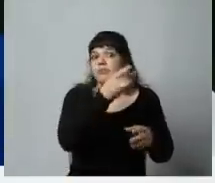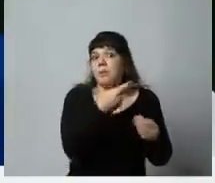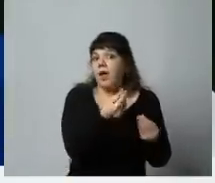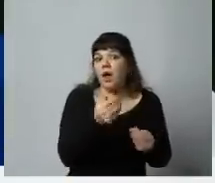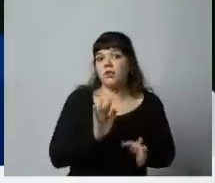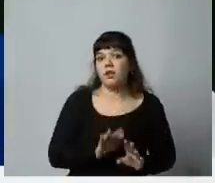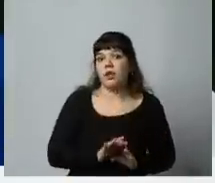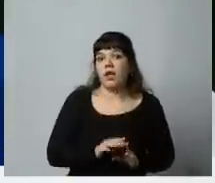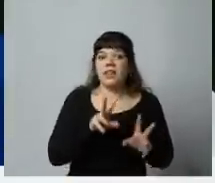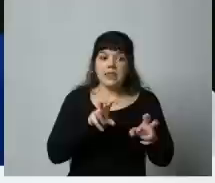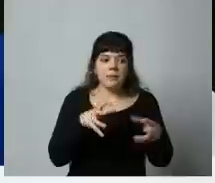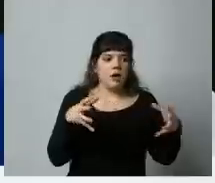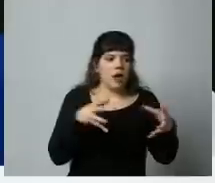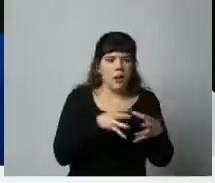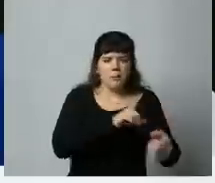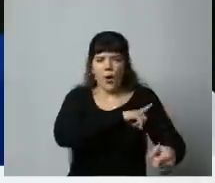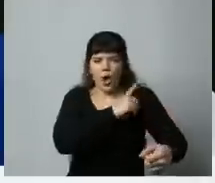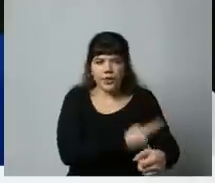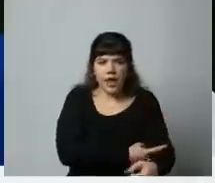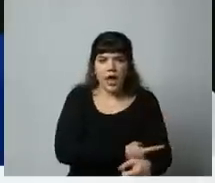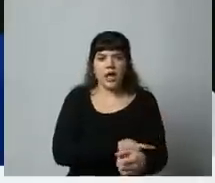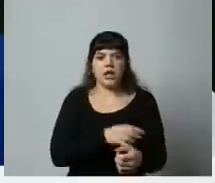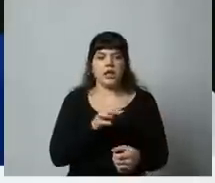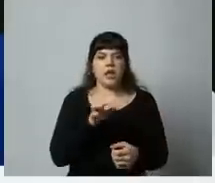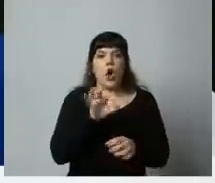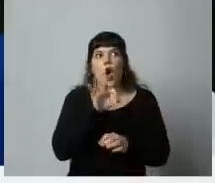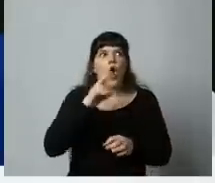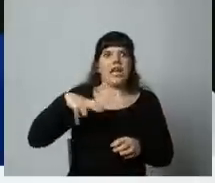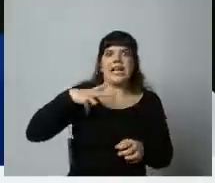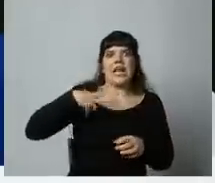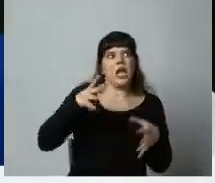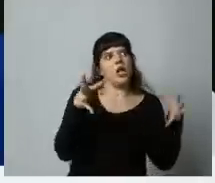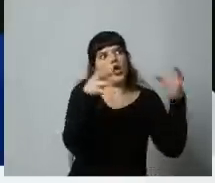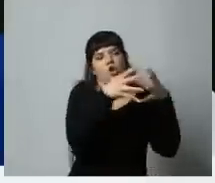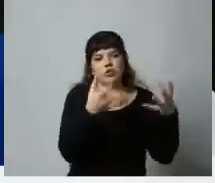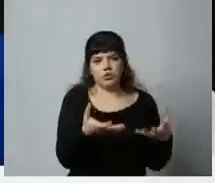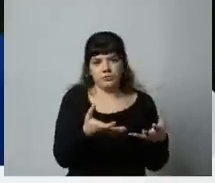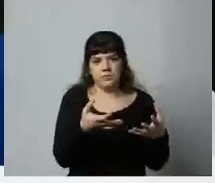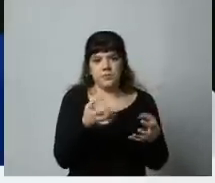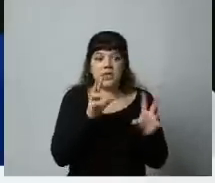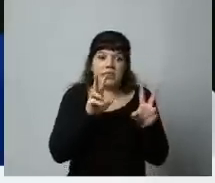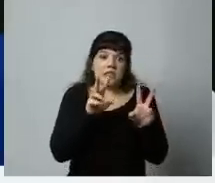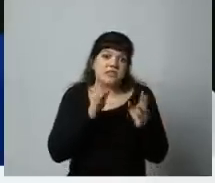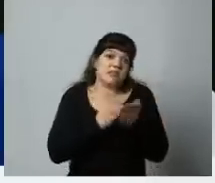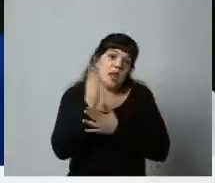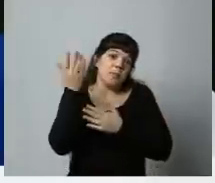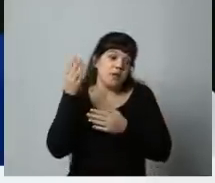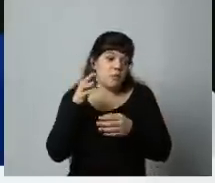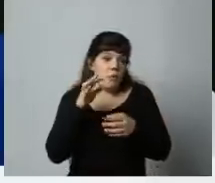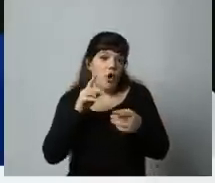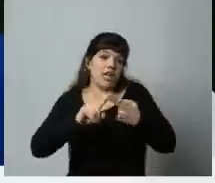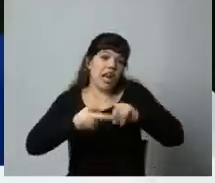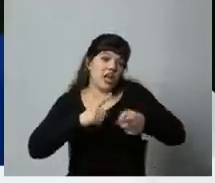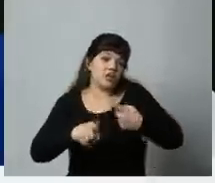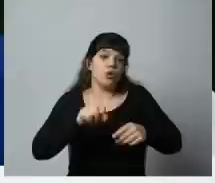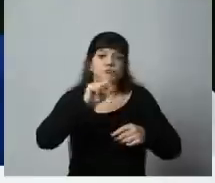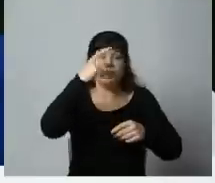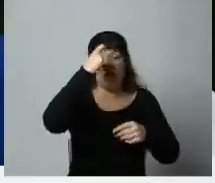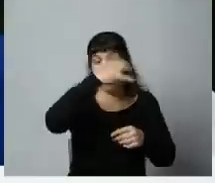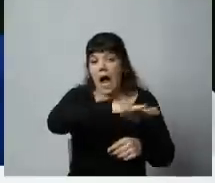bloque de poder especialmente vinculado al ambiente de los agronegocios y de la